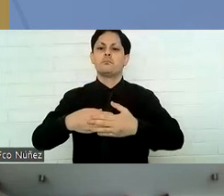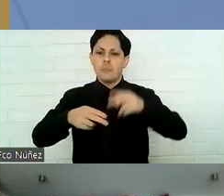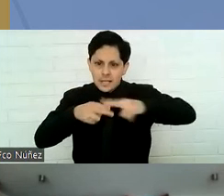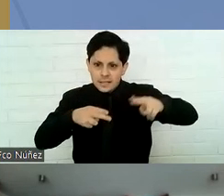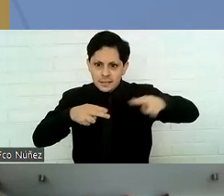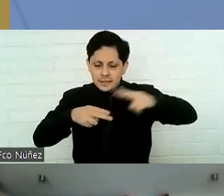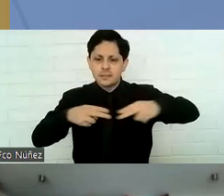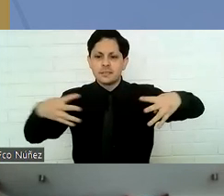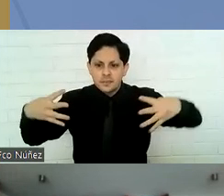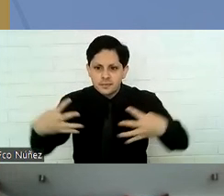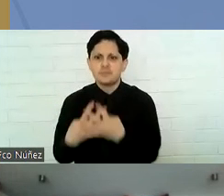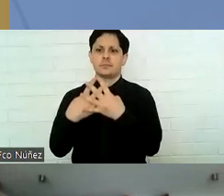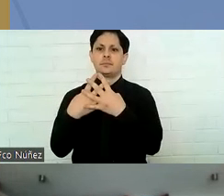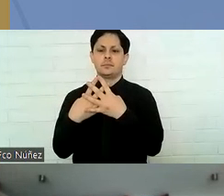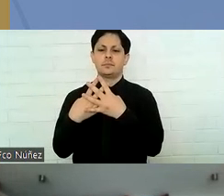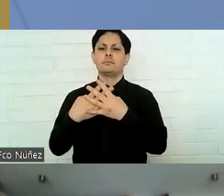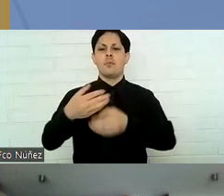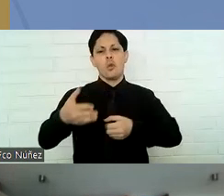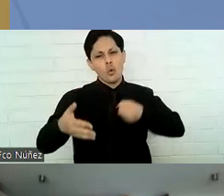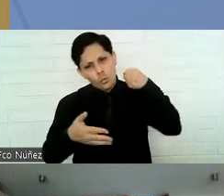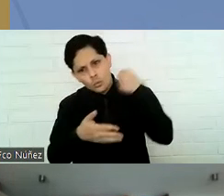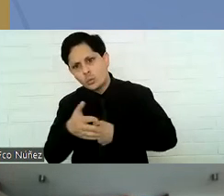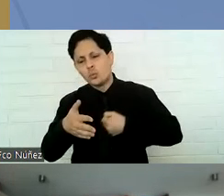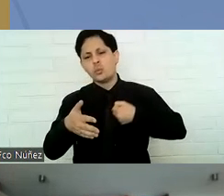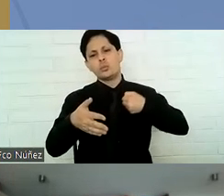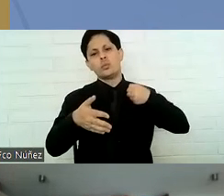docente, luchar para que sus